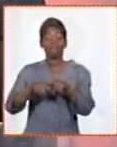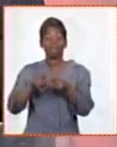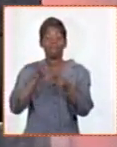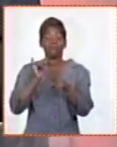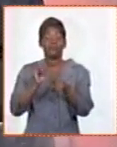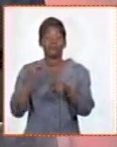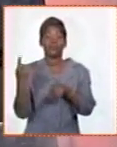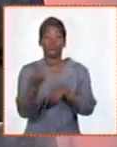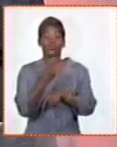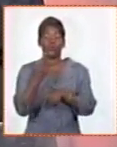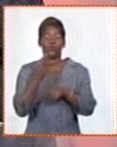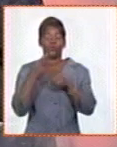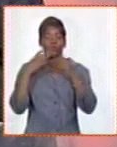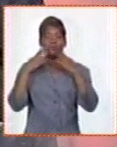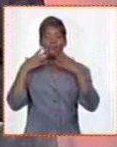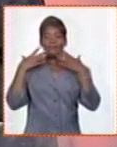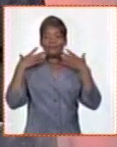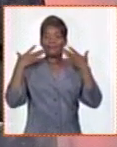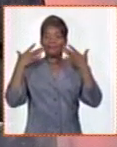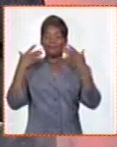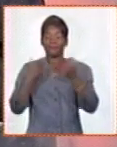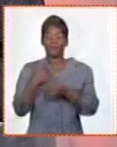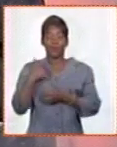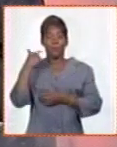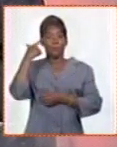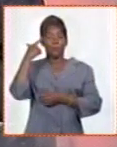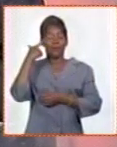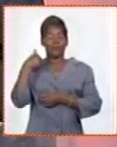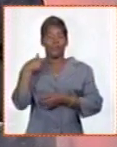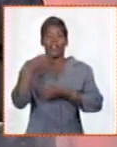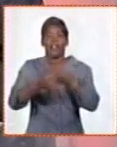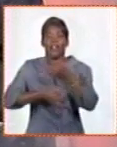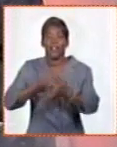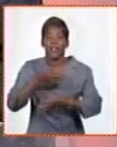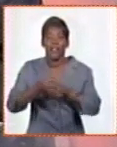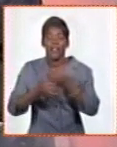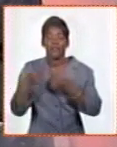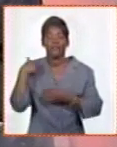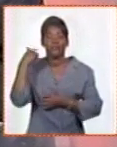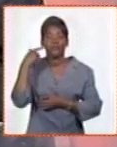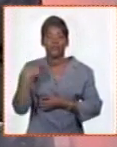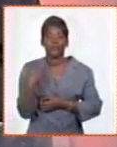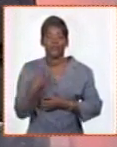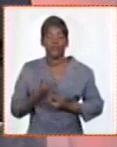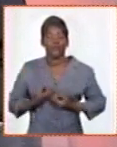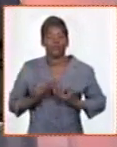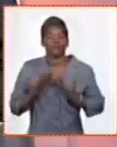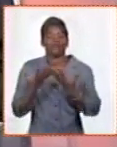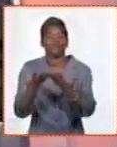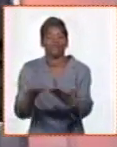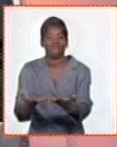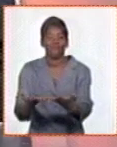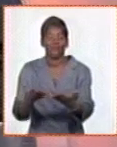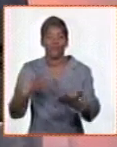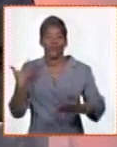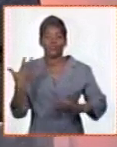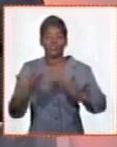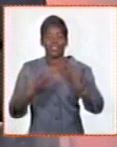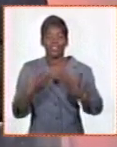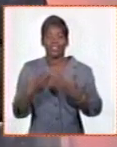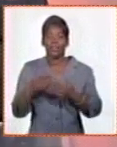traíamos toda la alegría a ustedes. Y es al revés, o sea, no se sabe quién se va más feliz o quién se va más